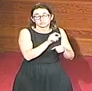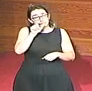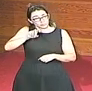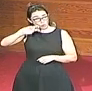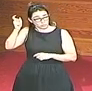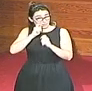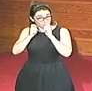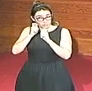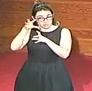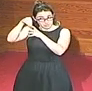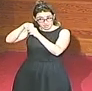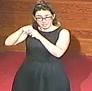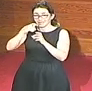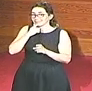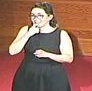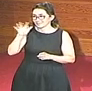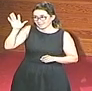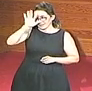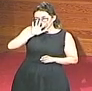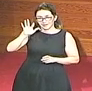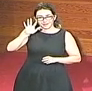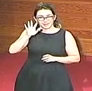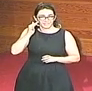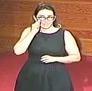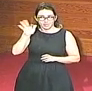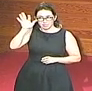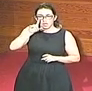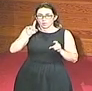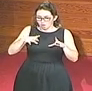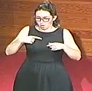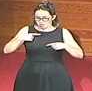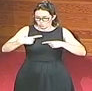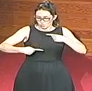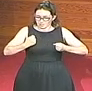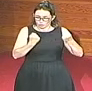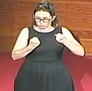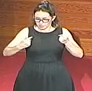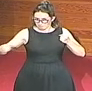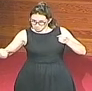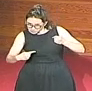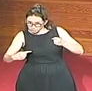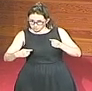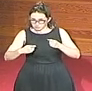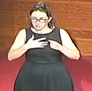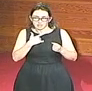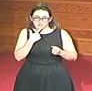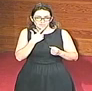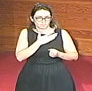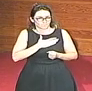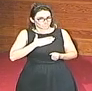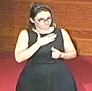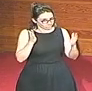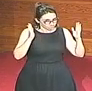locales, les han pinchado ruedas del coche, es decir, es muy incómodo. Les han